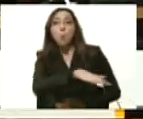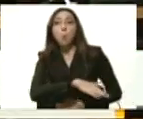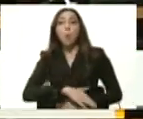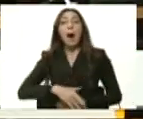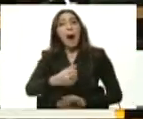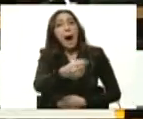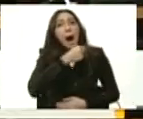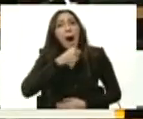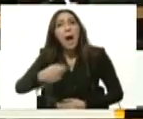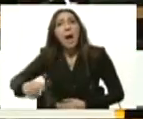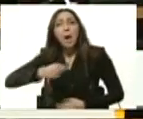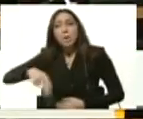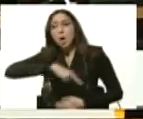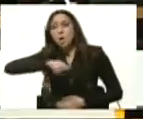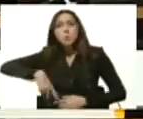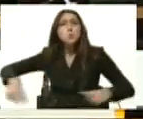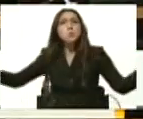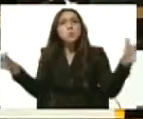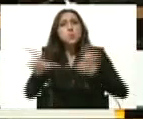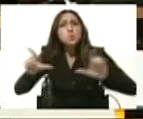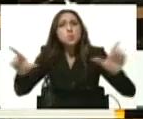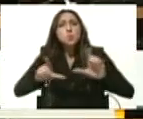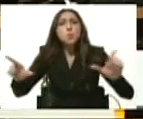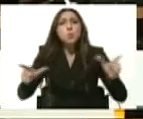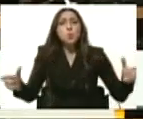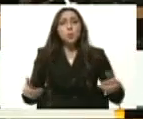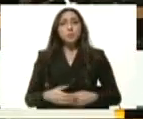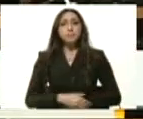prensa a través de nuestros medios de comunicación.